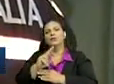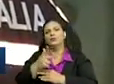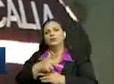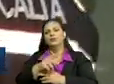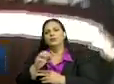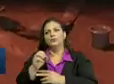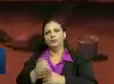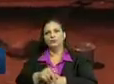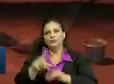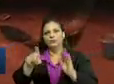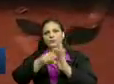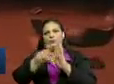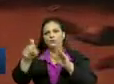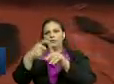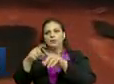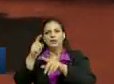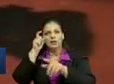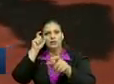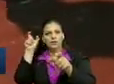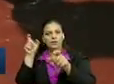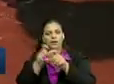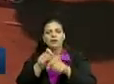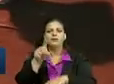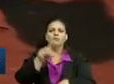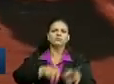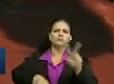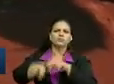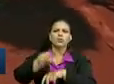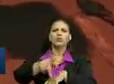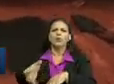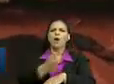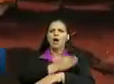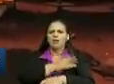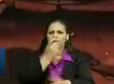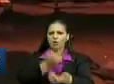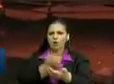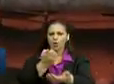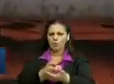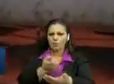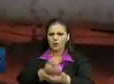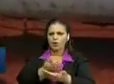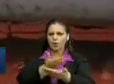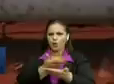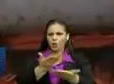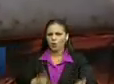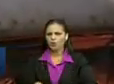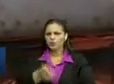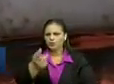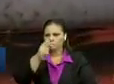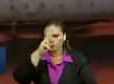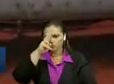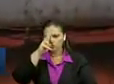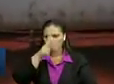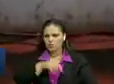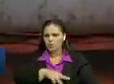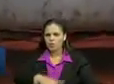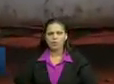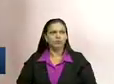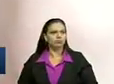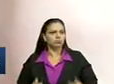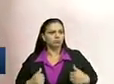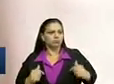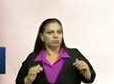varios locales. En ese lugar también se incursionó en una bodega donde no contaban con documentación que respalde la